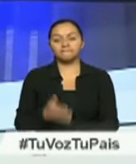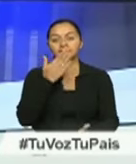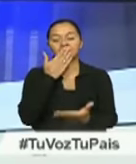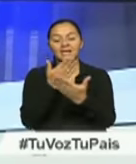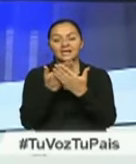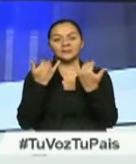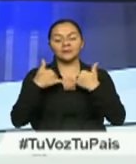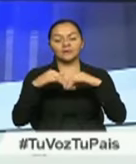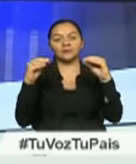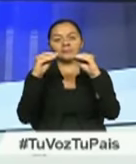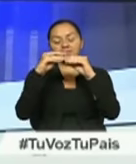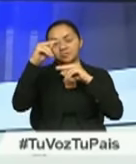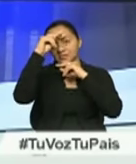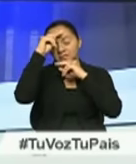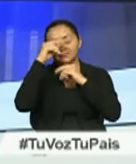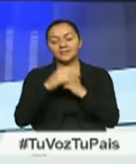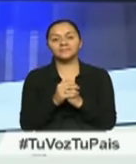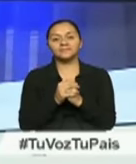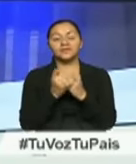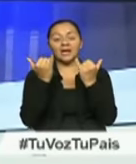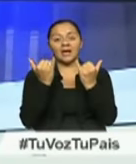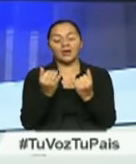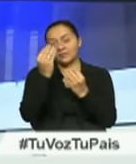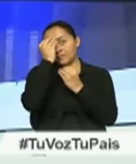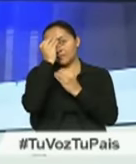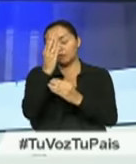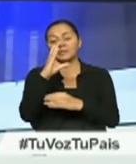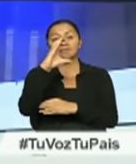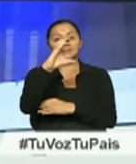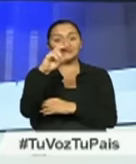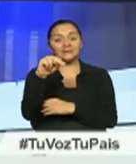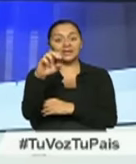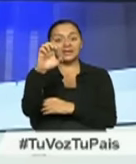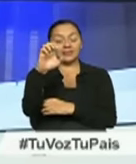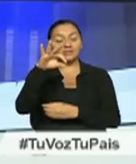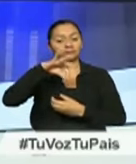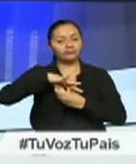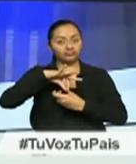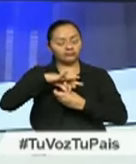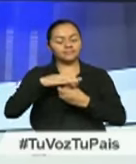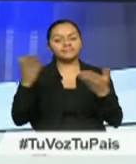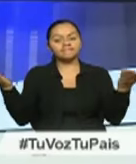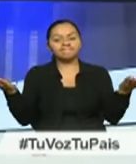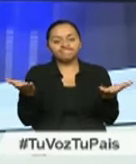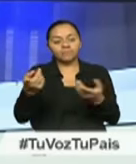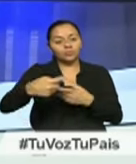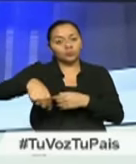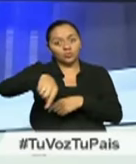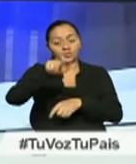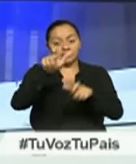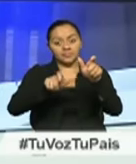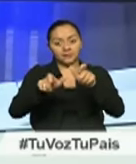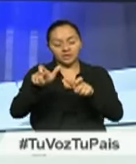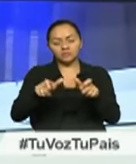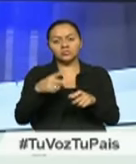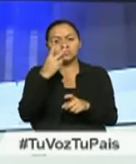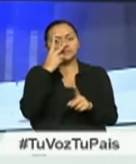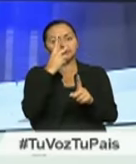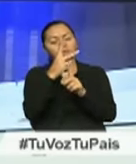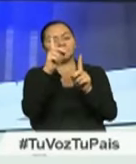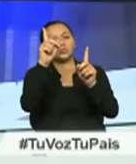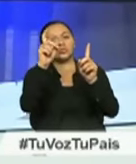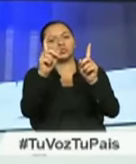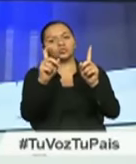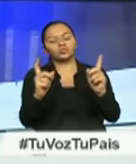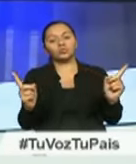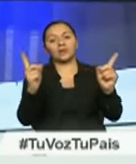Gracias por continuar con nosotros. Ahora les contamos que el Consejo Nacional Electoral pone a disposición de la ciudadanía un nuevo sistema para consultar los